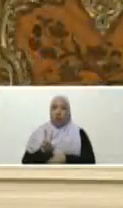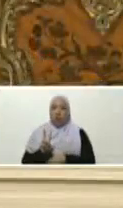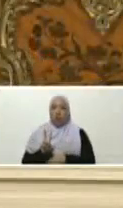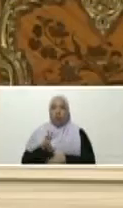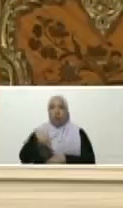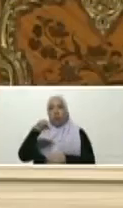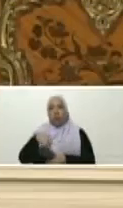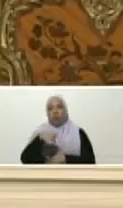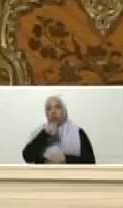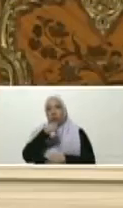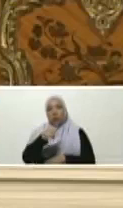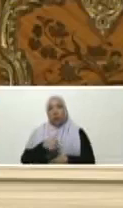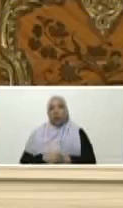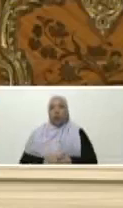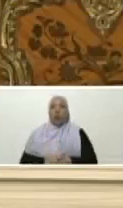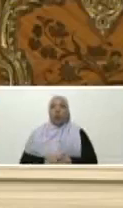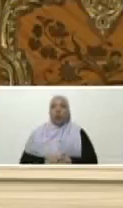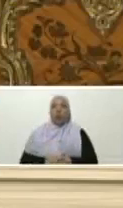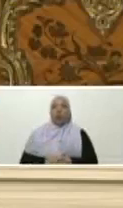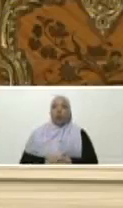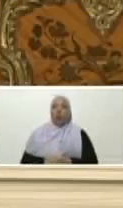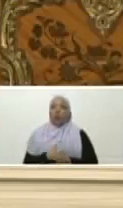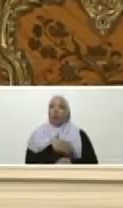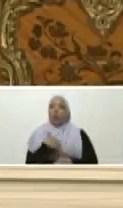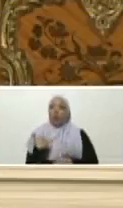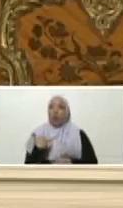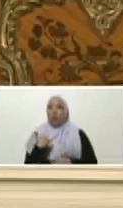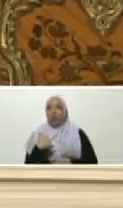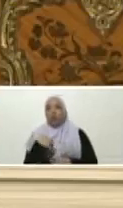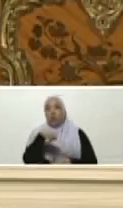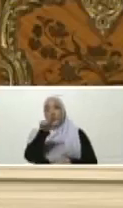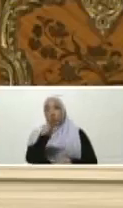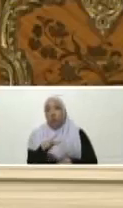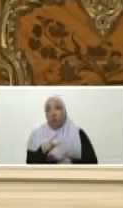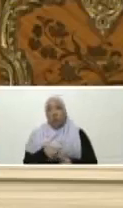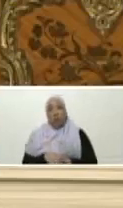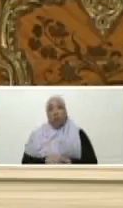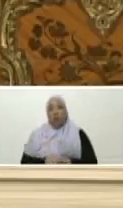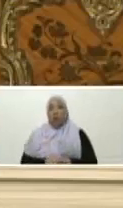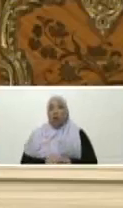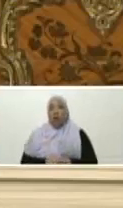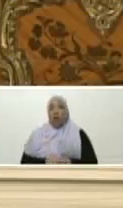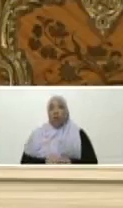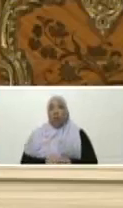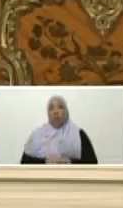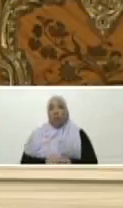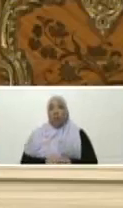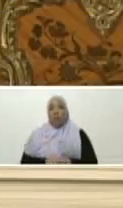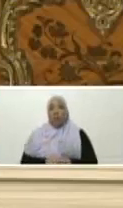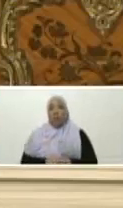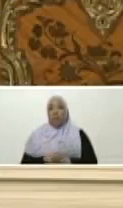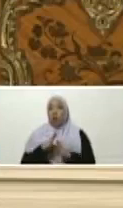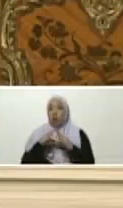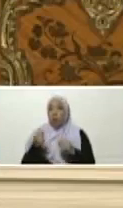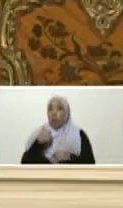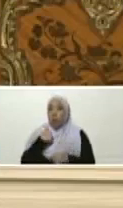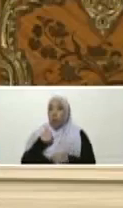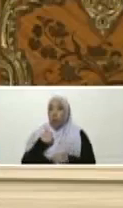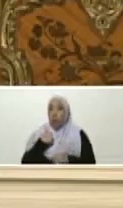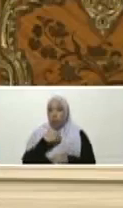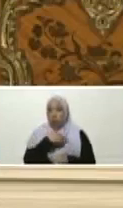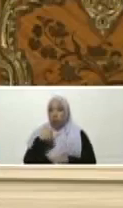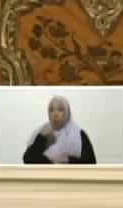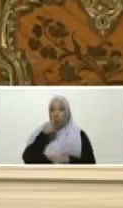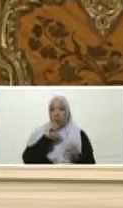estamos acá. Y le quiero tomar su palabra, y se lo digo acá enfrente de todos, de que